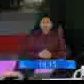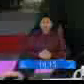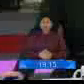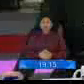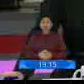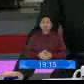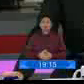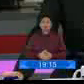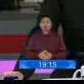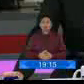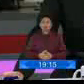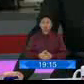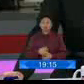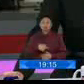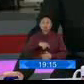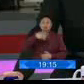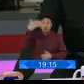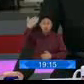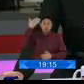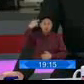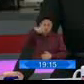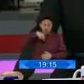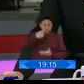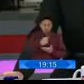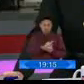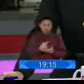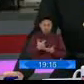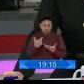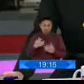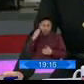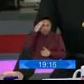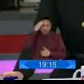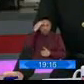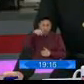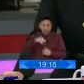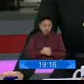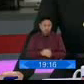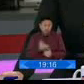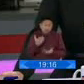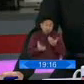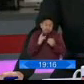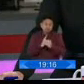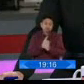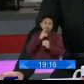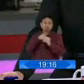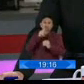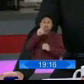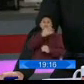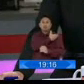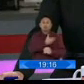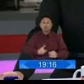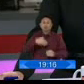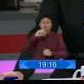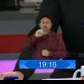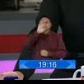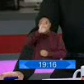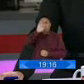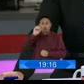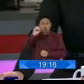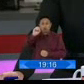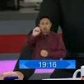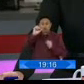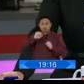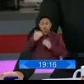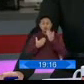En el ámbito político, en esta semana se podrá definir la posible participación del vicepresidente Otto Sonnenholzner como